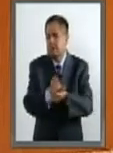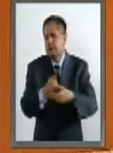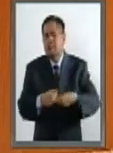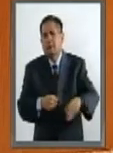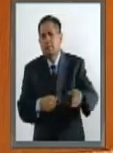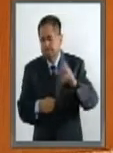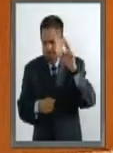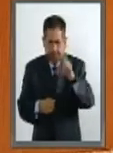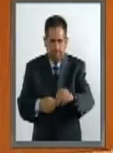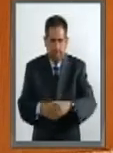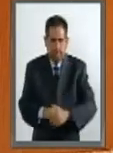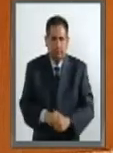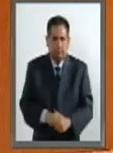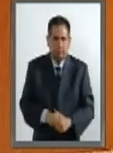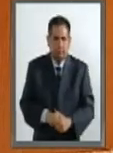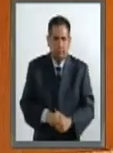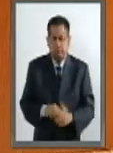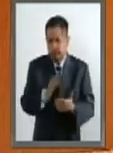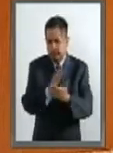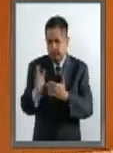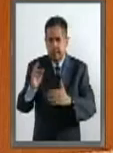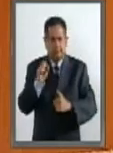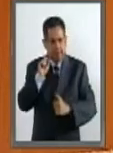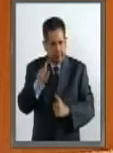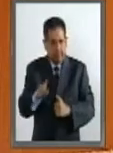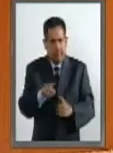de exhortos. Y por otra parte,